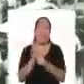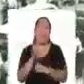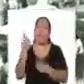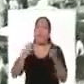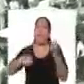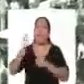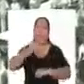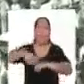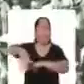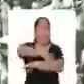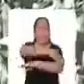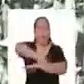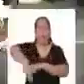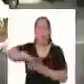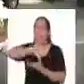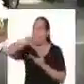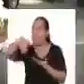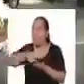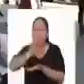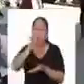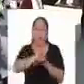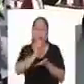Lima.